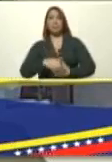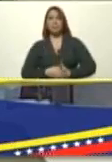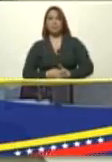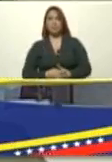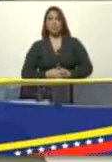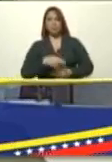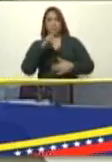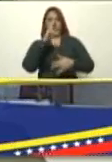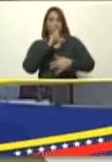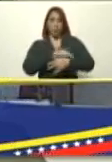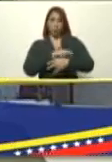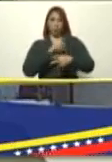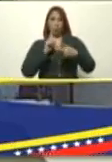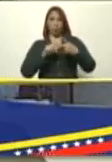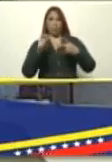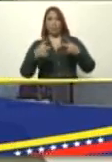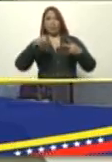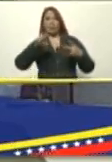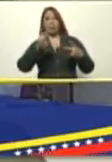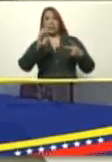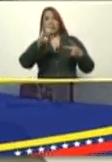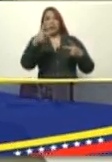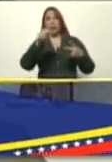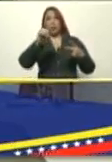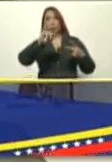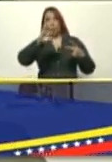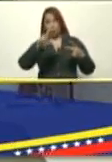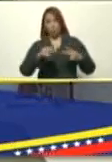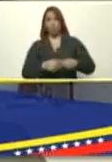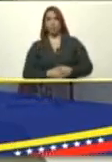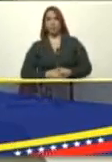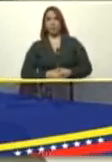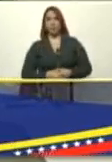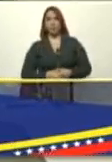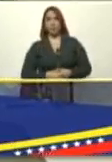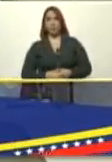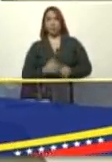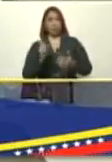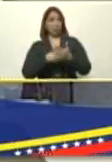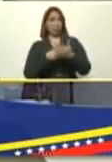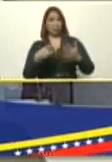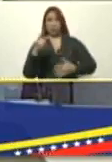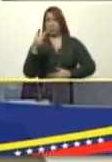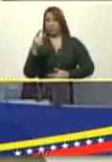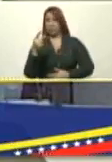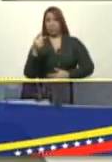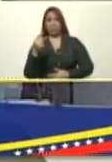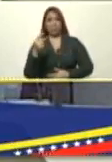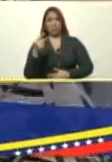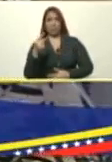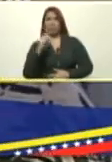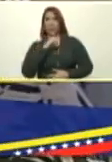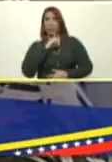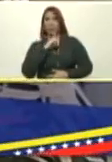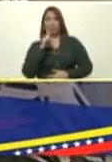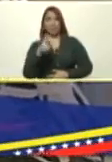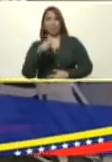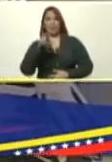doctor Gregorio Leopoldo Sánchez. Debería eliminarte ese segundo nombre. Dejarte Gregorio,